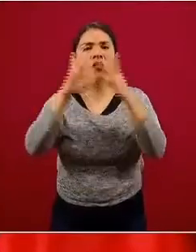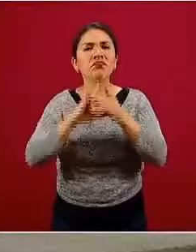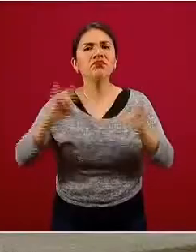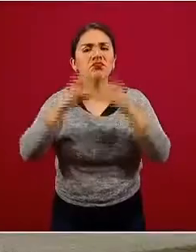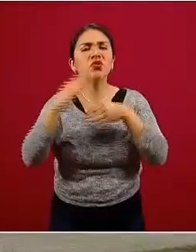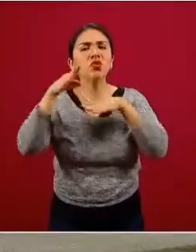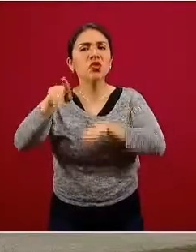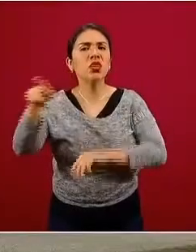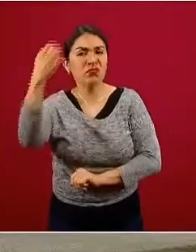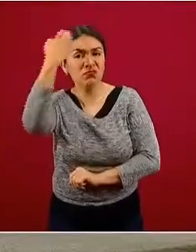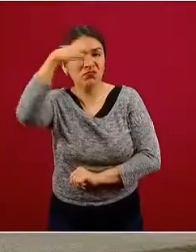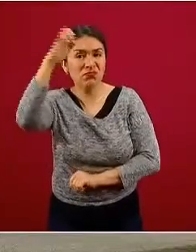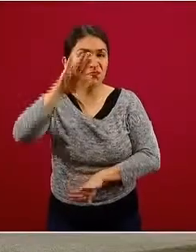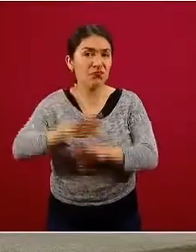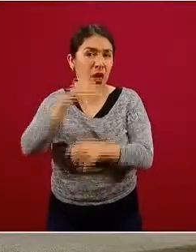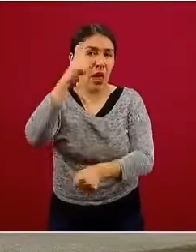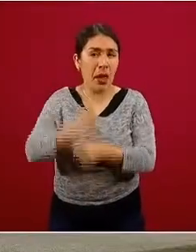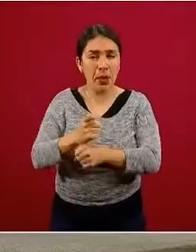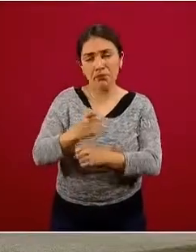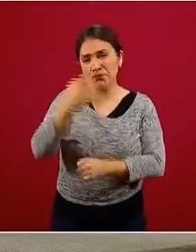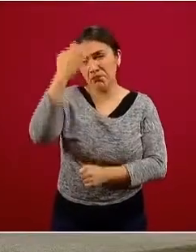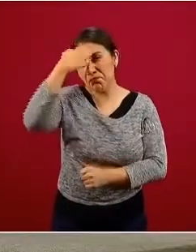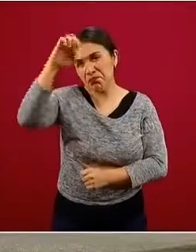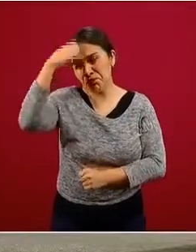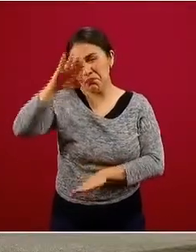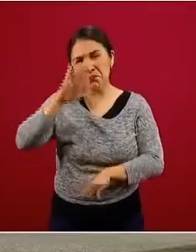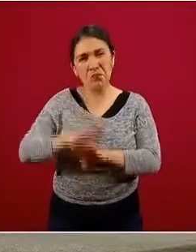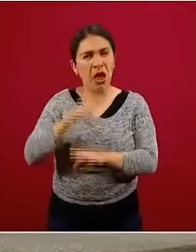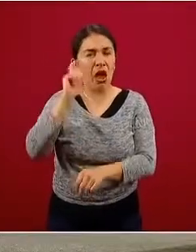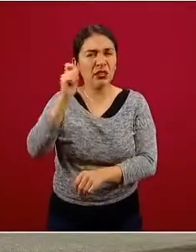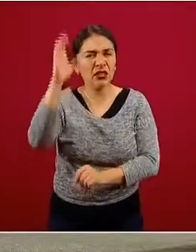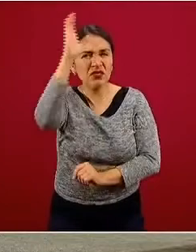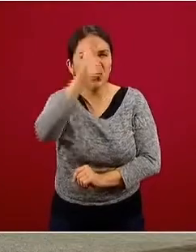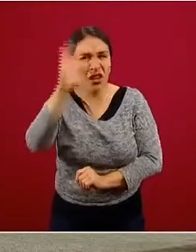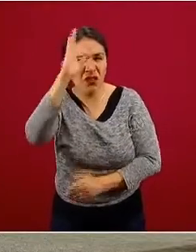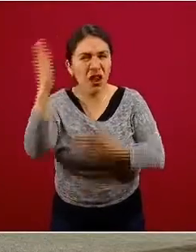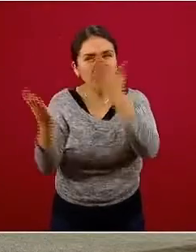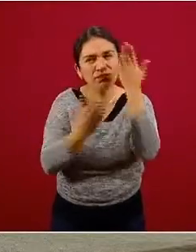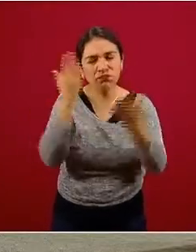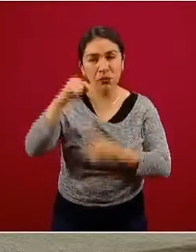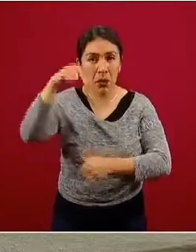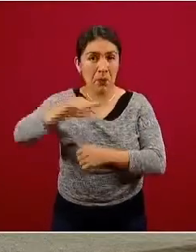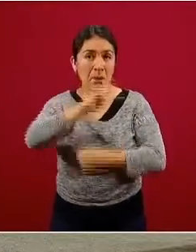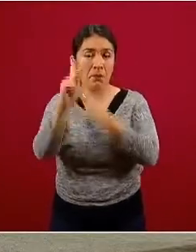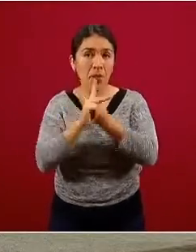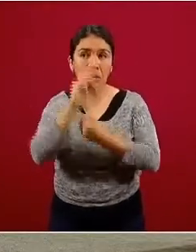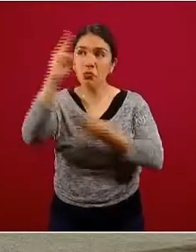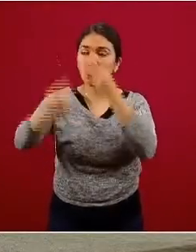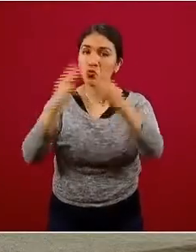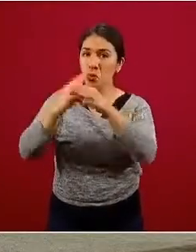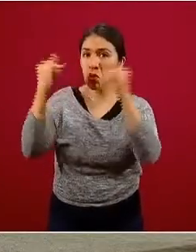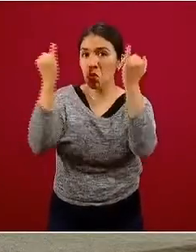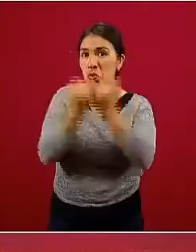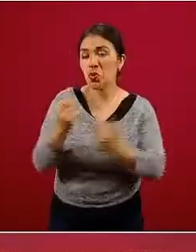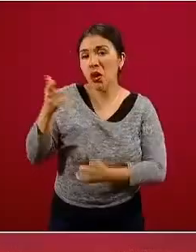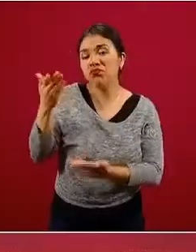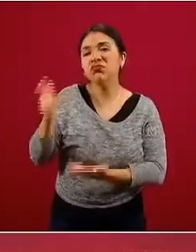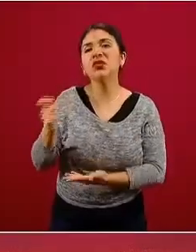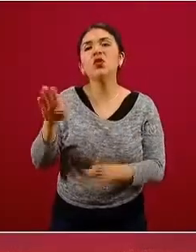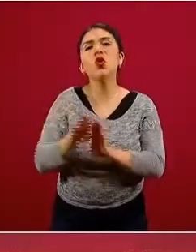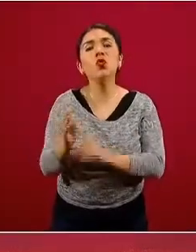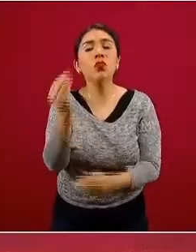es experto, posiblemente una de las personas con mayor experiencia científica en el país y en el mundo, que